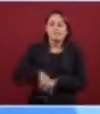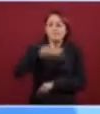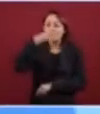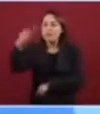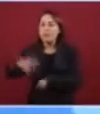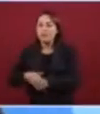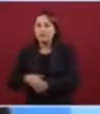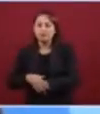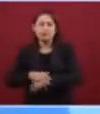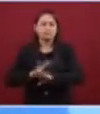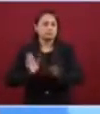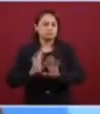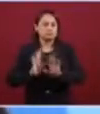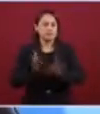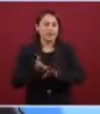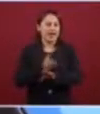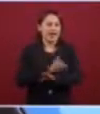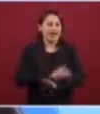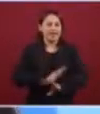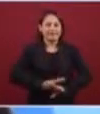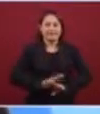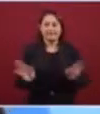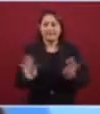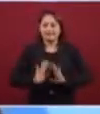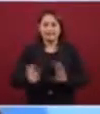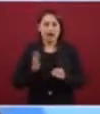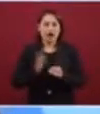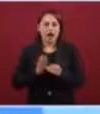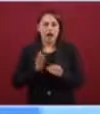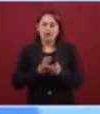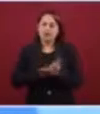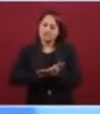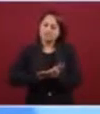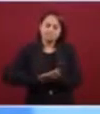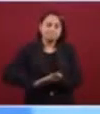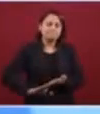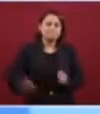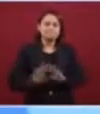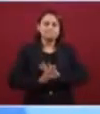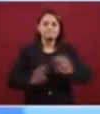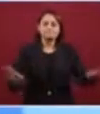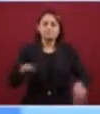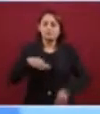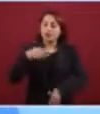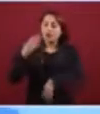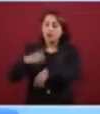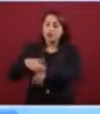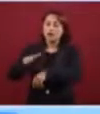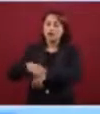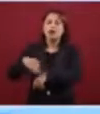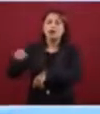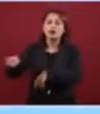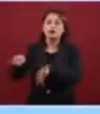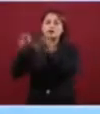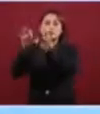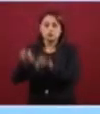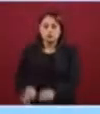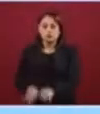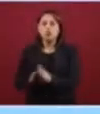con esa costumbre y le solicitamos a la redacción recuperar los géneros